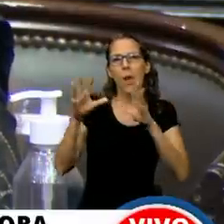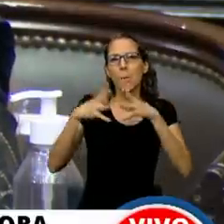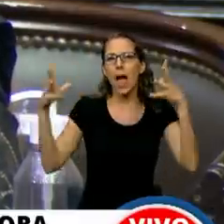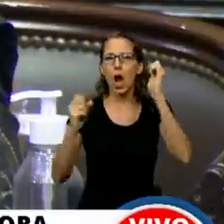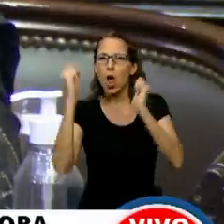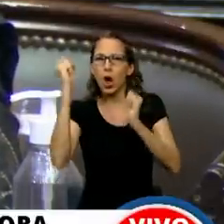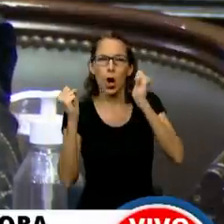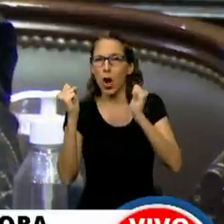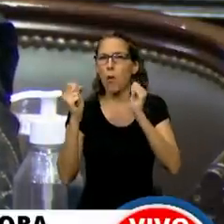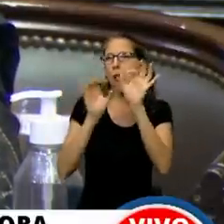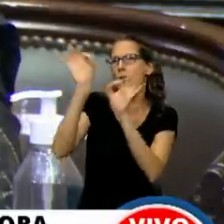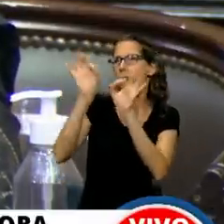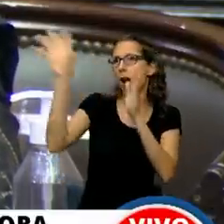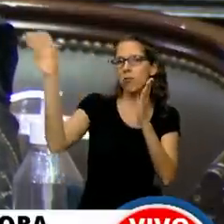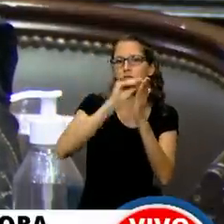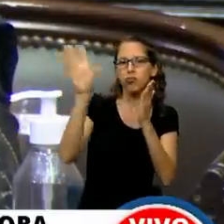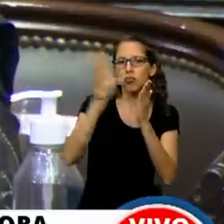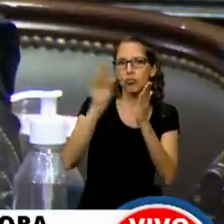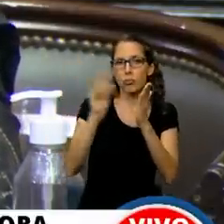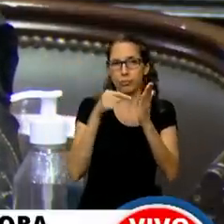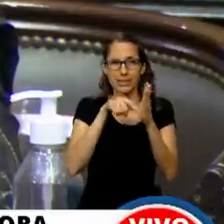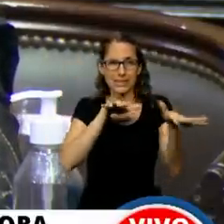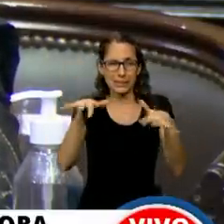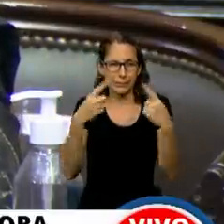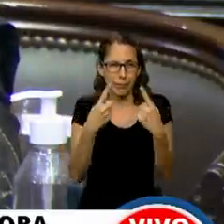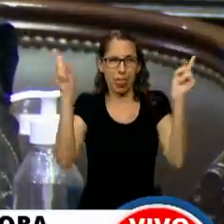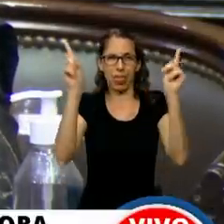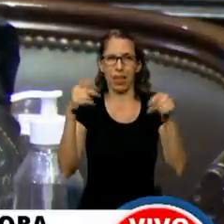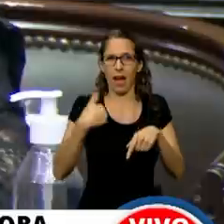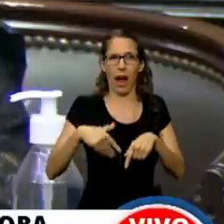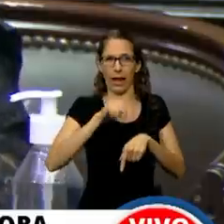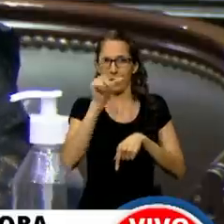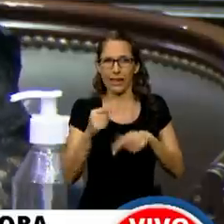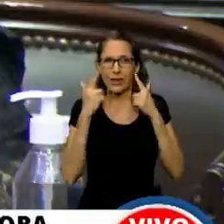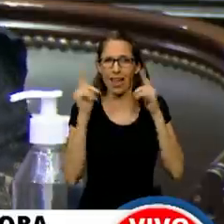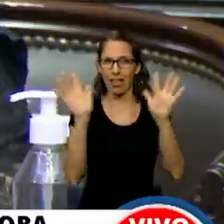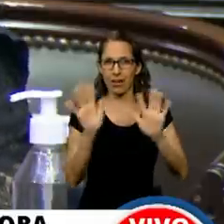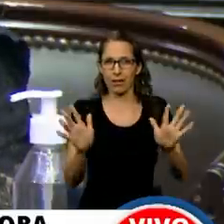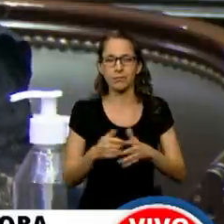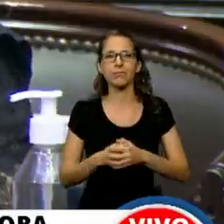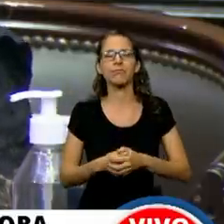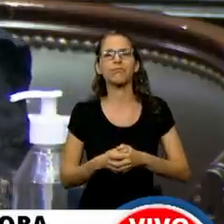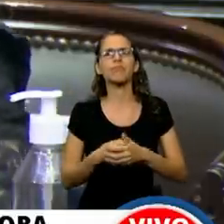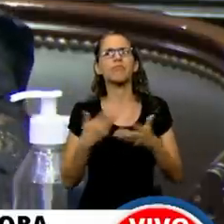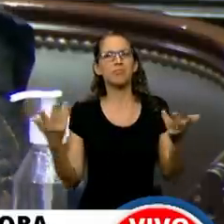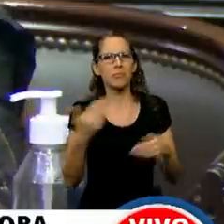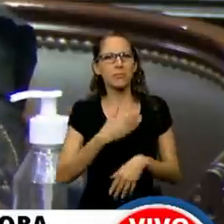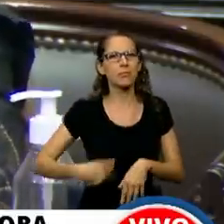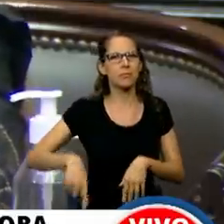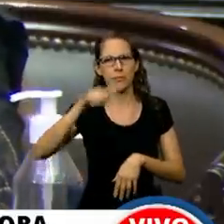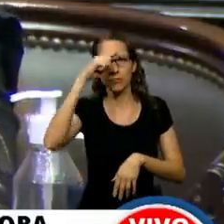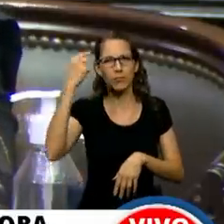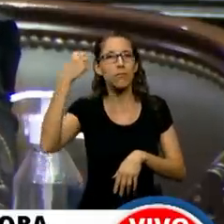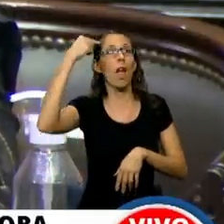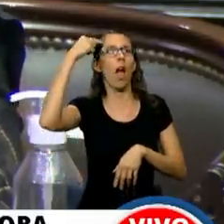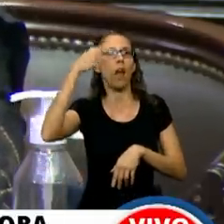con la realidad y con lo que está viviendo el pueblo argentino si realmente el estado pretende generar